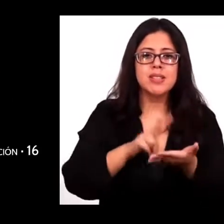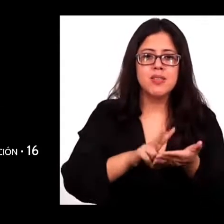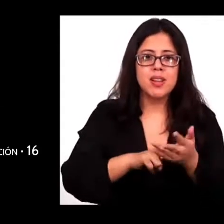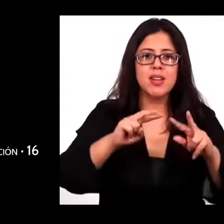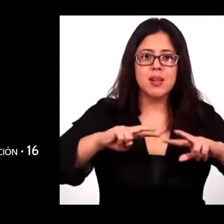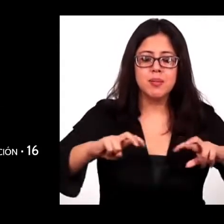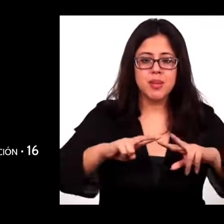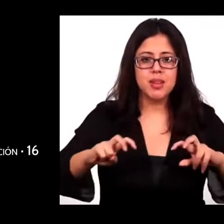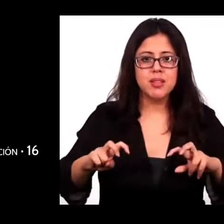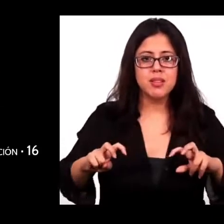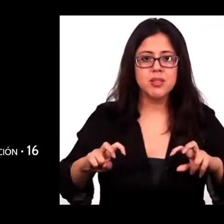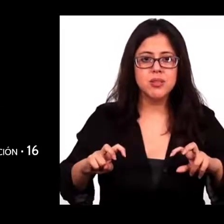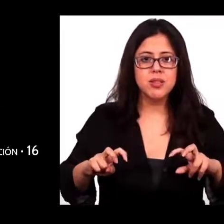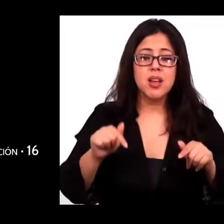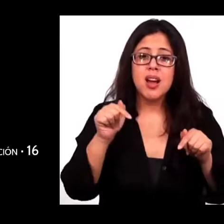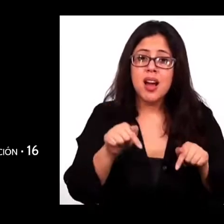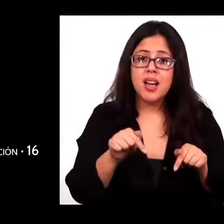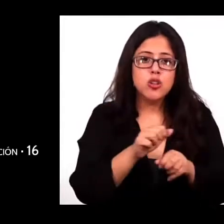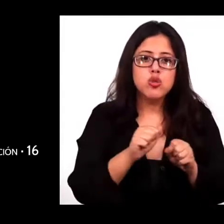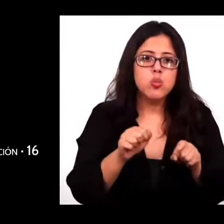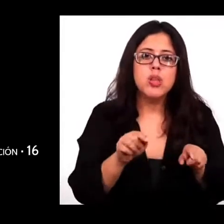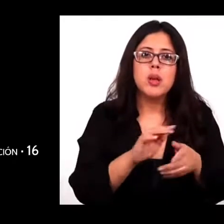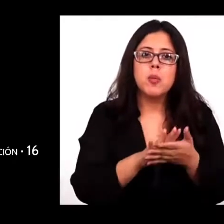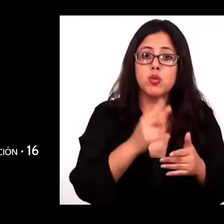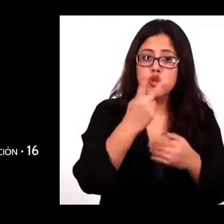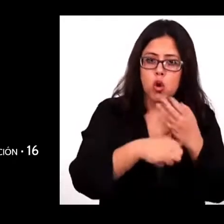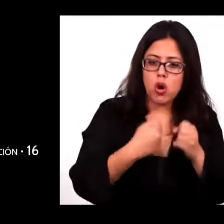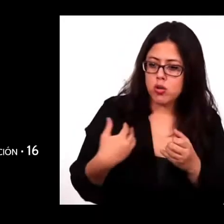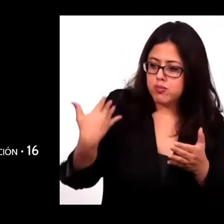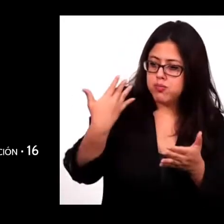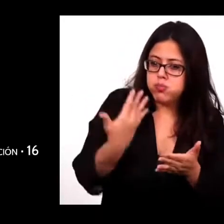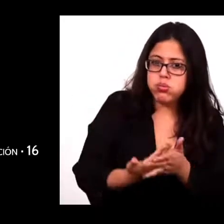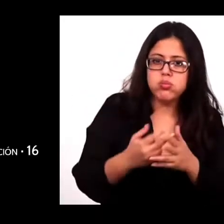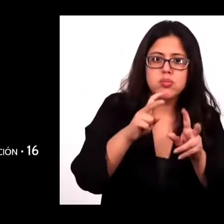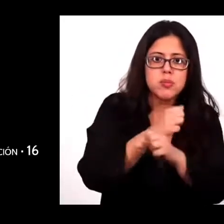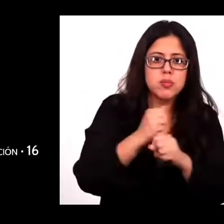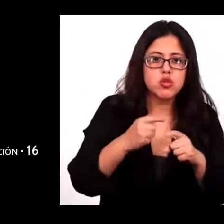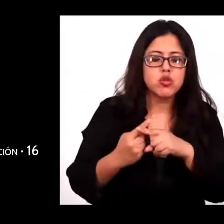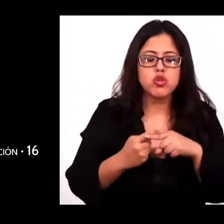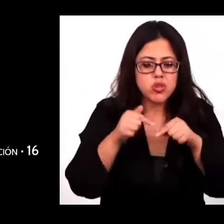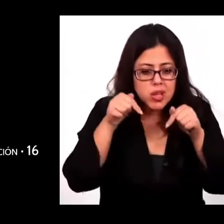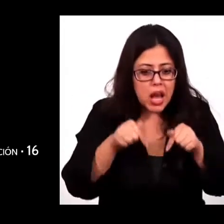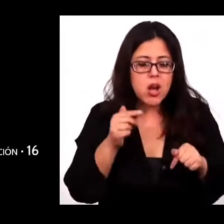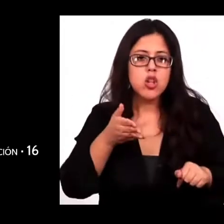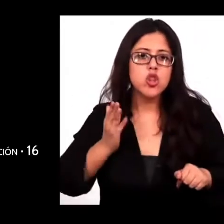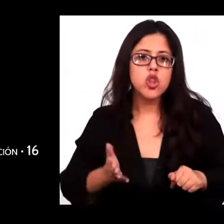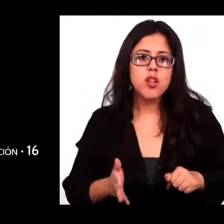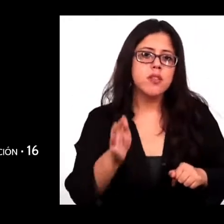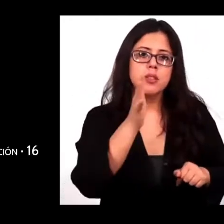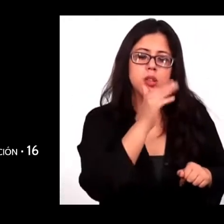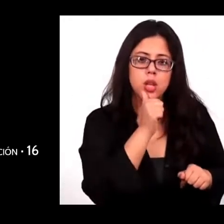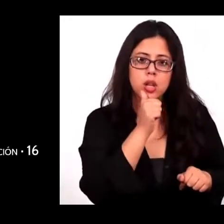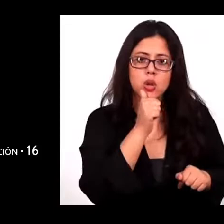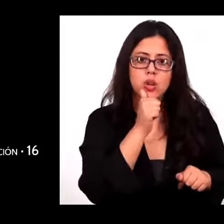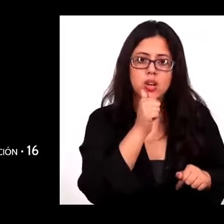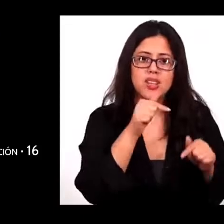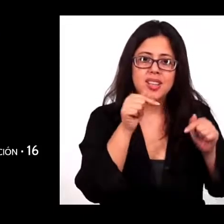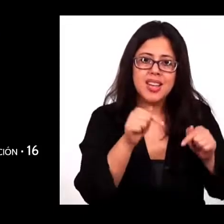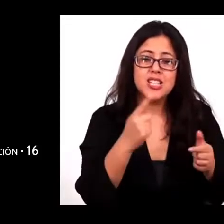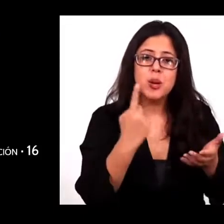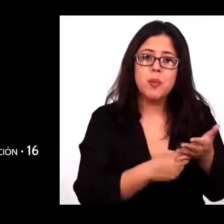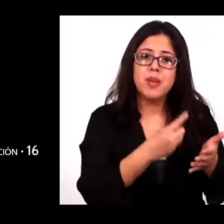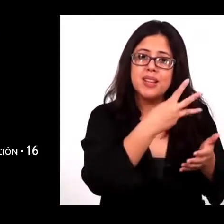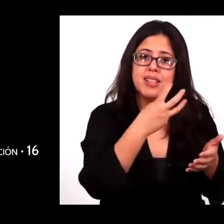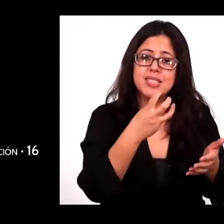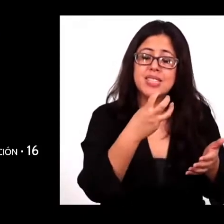investigación. No es posible que a 2 años de la ocurrencia de los hechos todavía no exista en esos